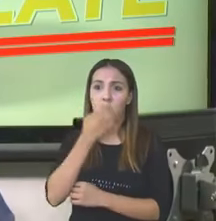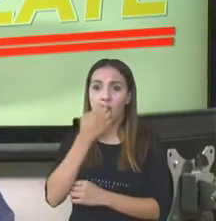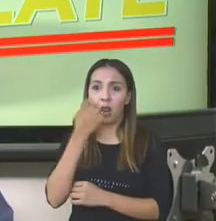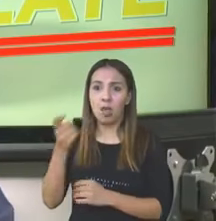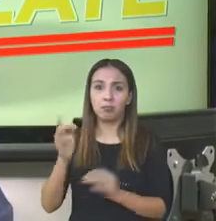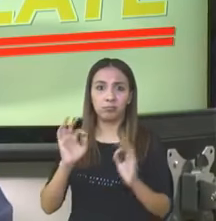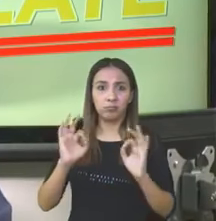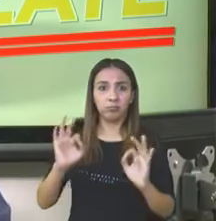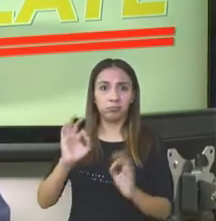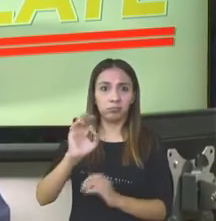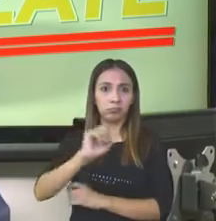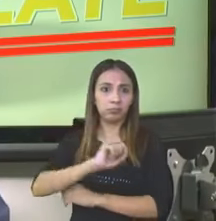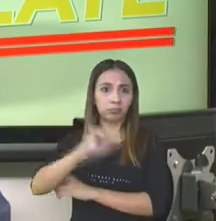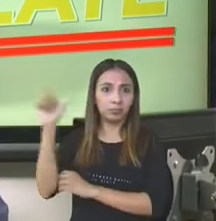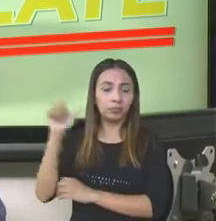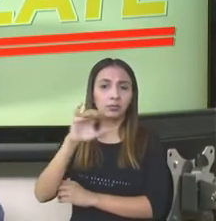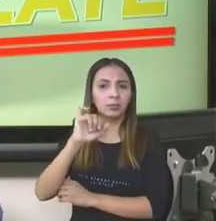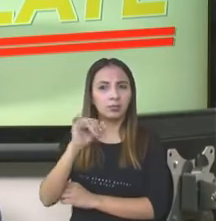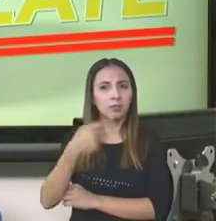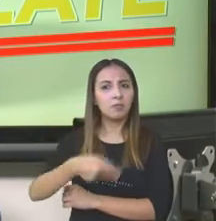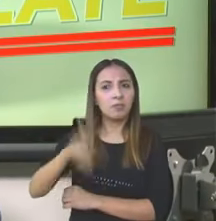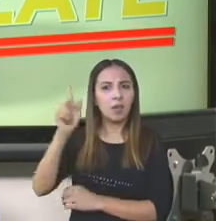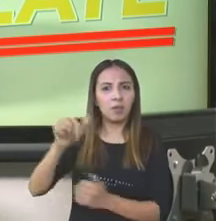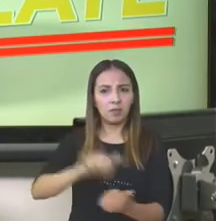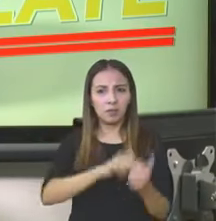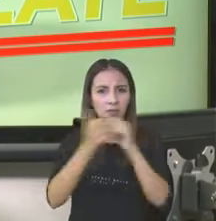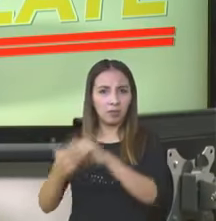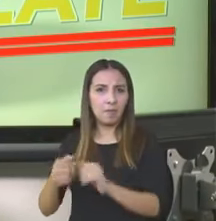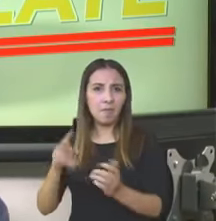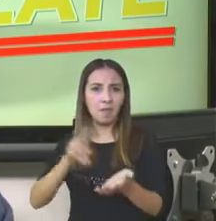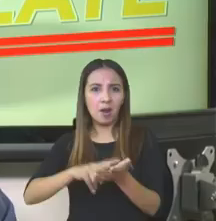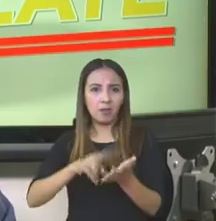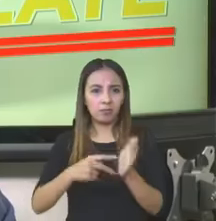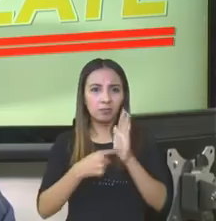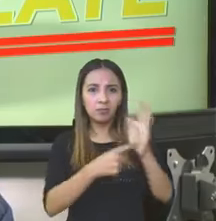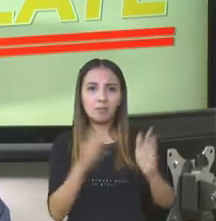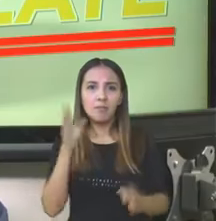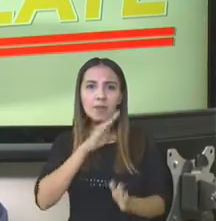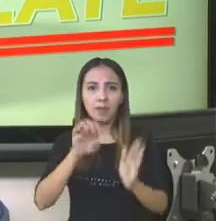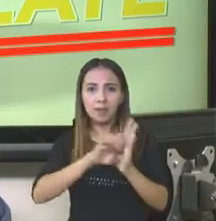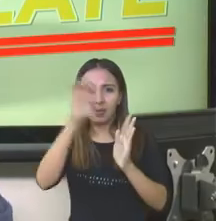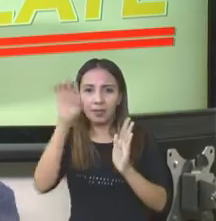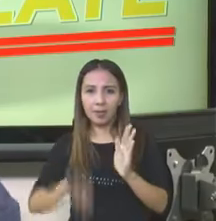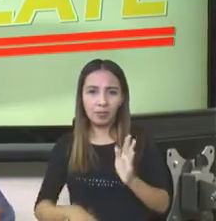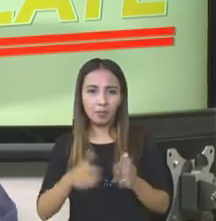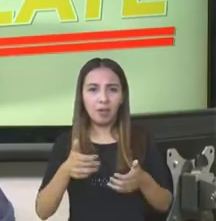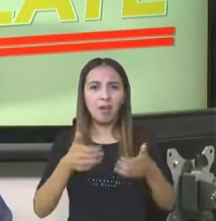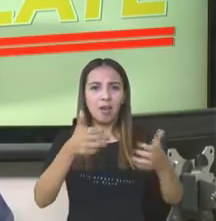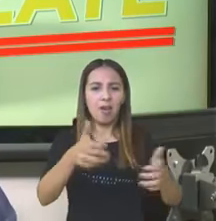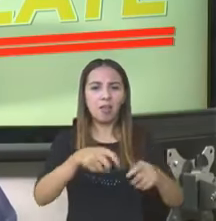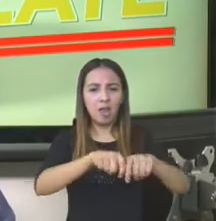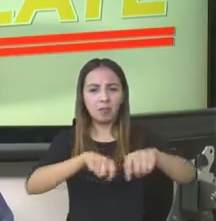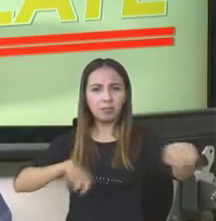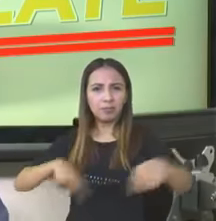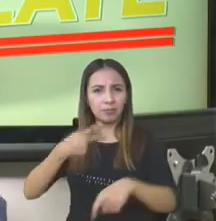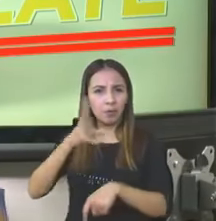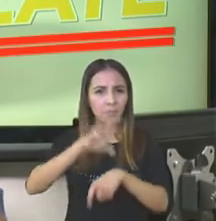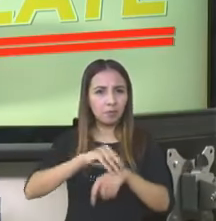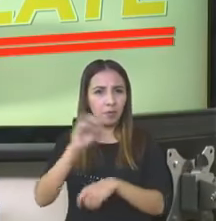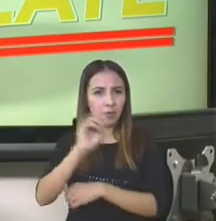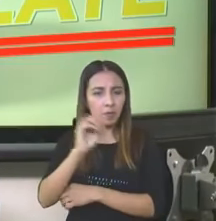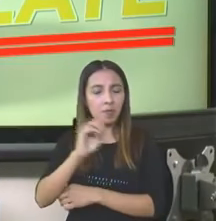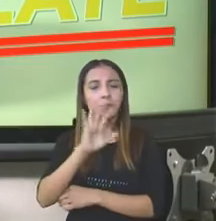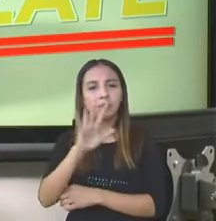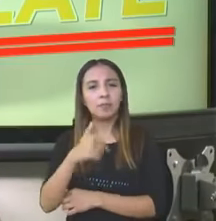prestigio de que están haciendo mala formación de valores al hacer este tipo de acciones en la vía pública sin los permisos correspondientes.